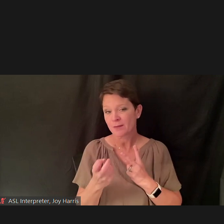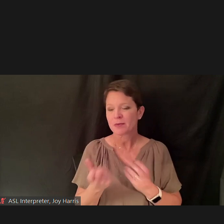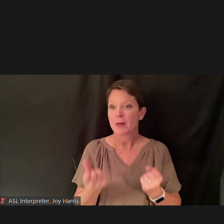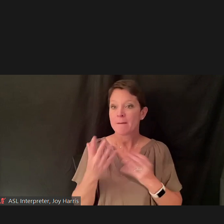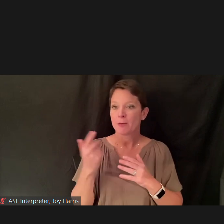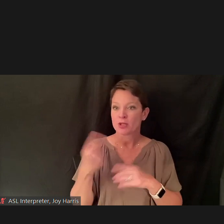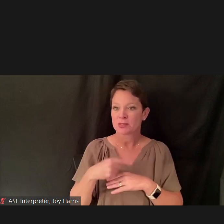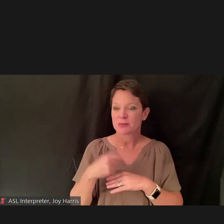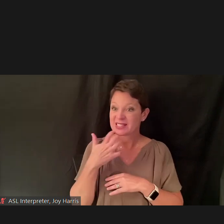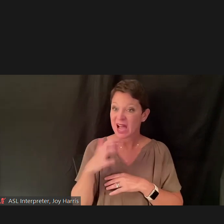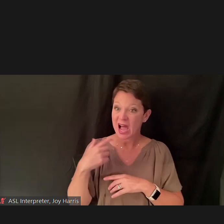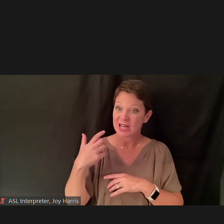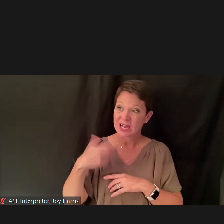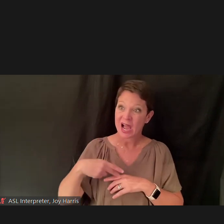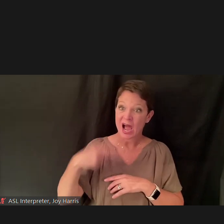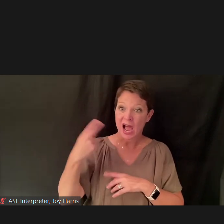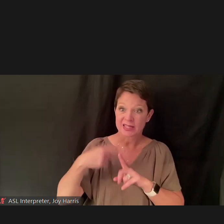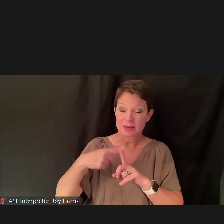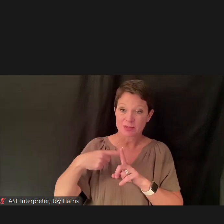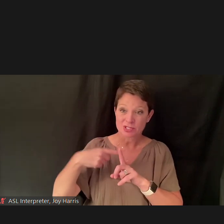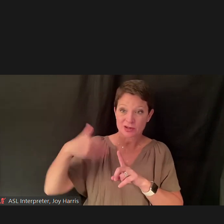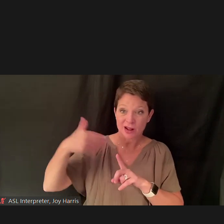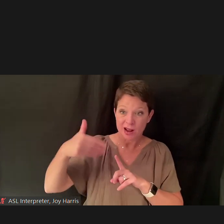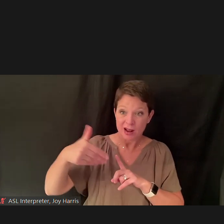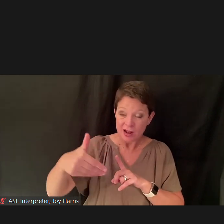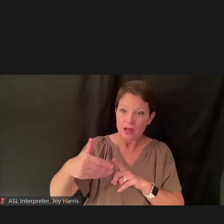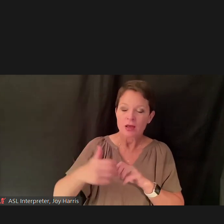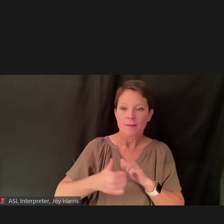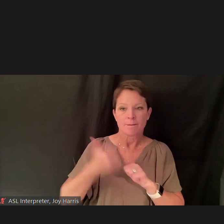su salud o la salud de sus